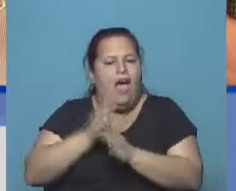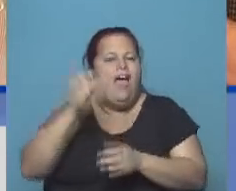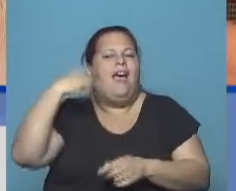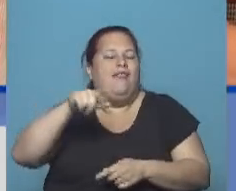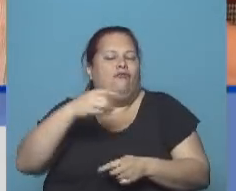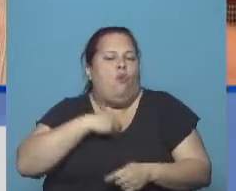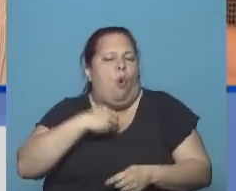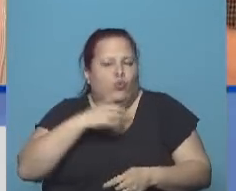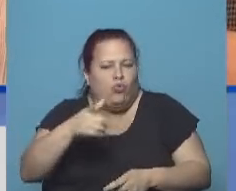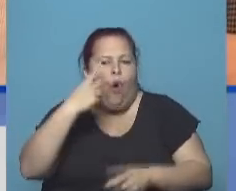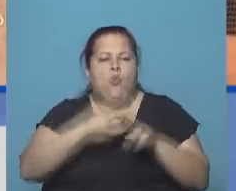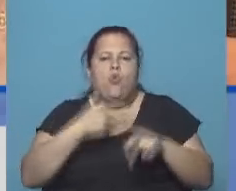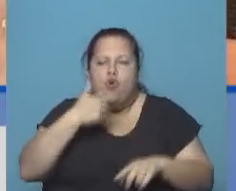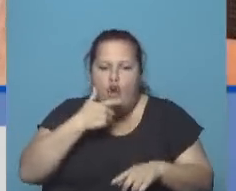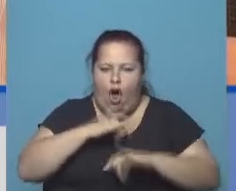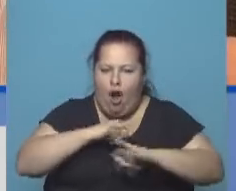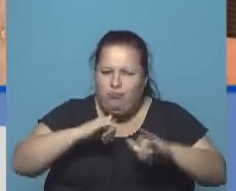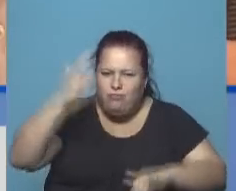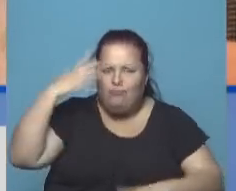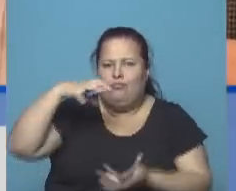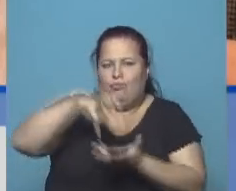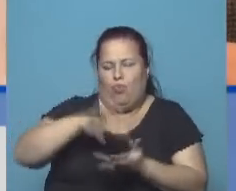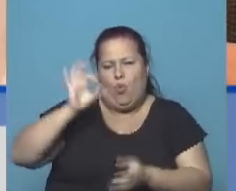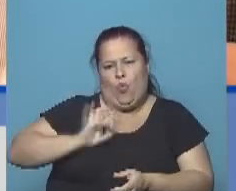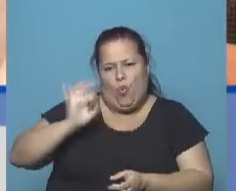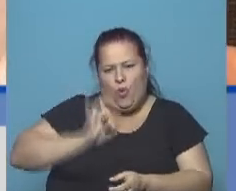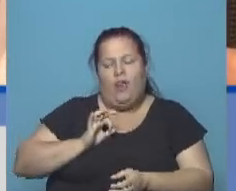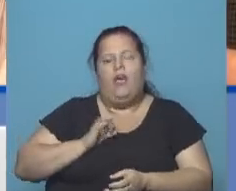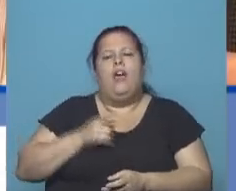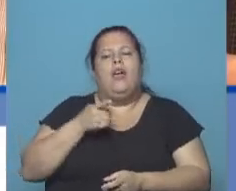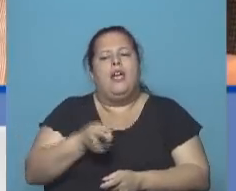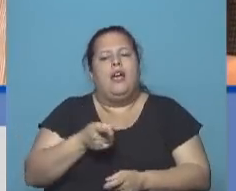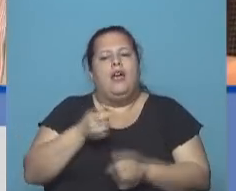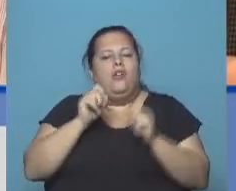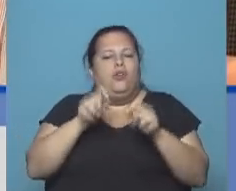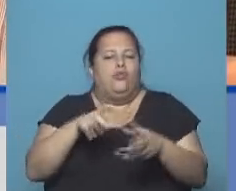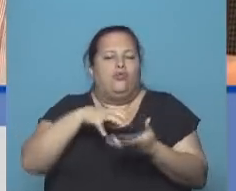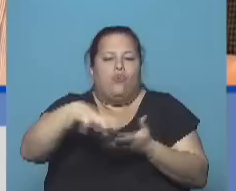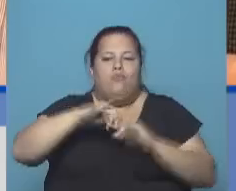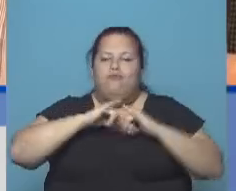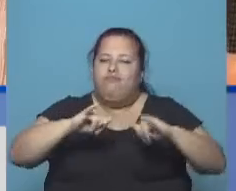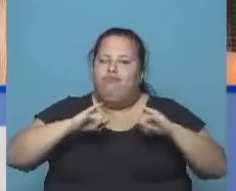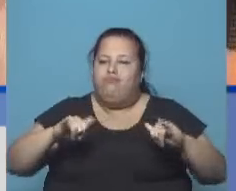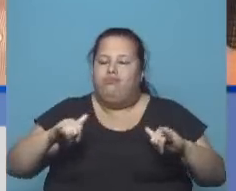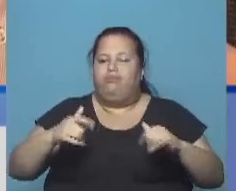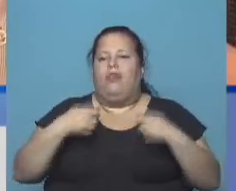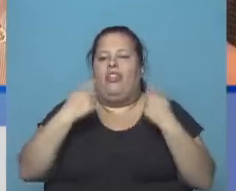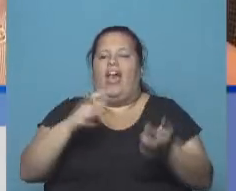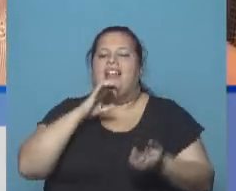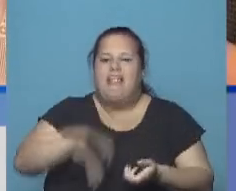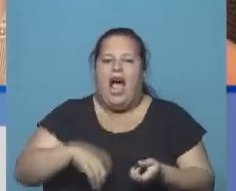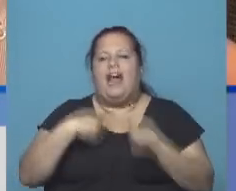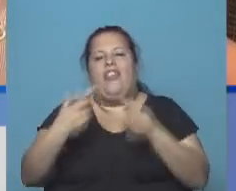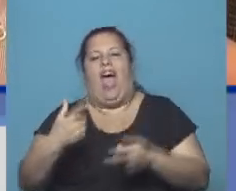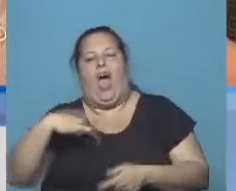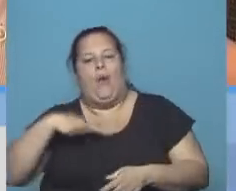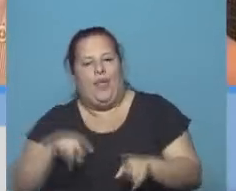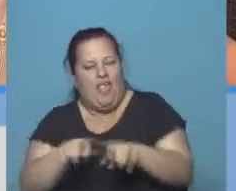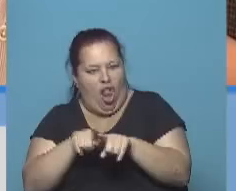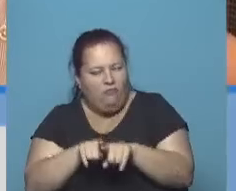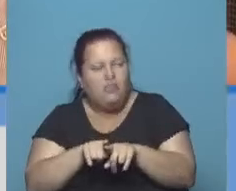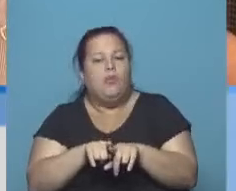de cómo avanzamos hacia una nueva y mejor ley. Doctor Cano, usted hizo una categorización muy fuerte hace minutos respecto de que a partir de